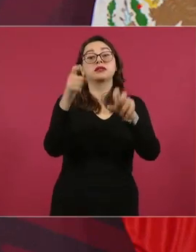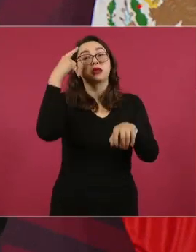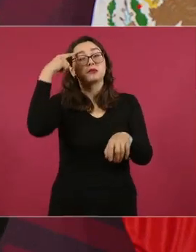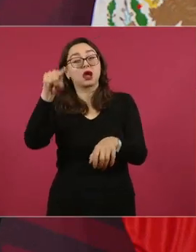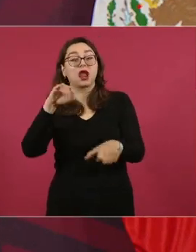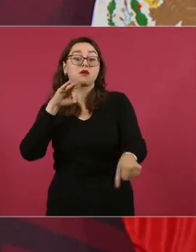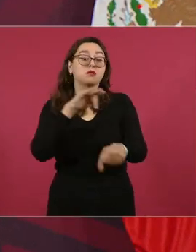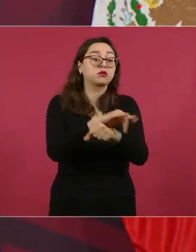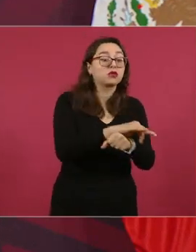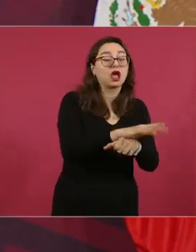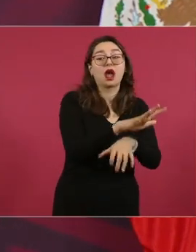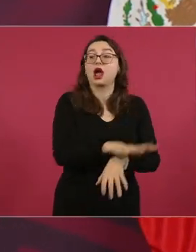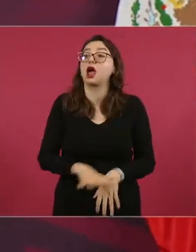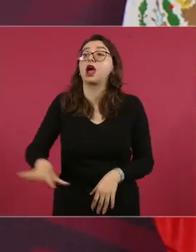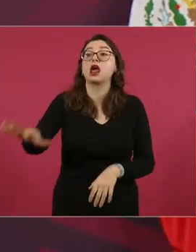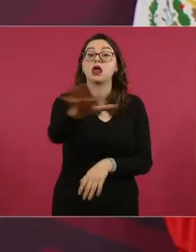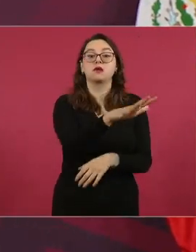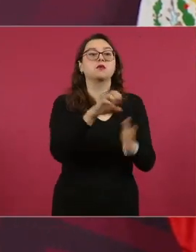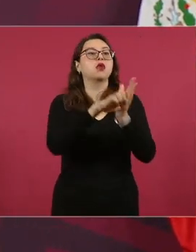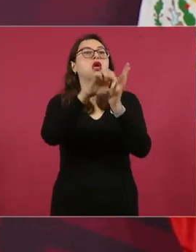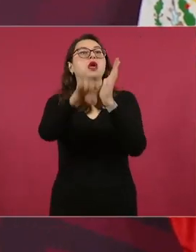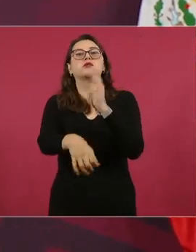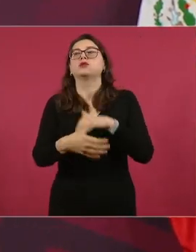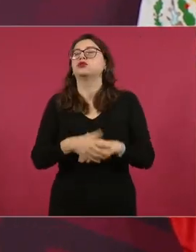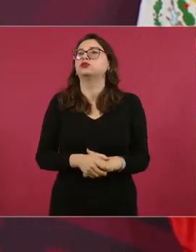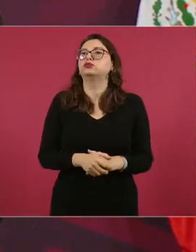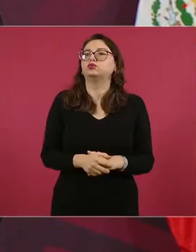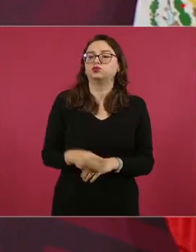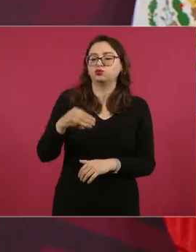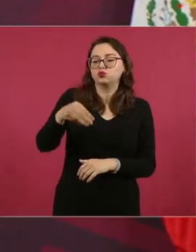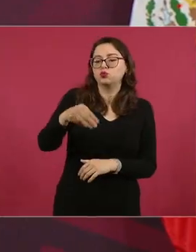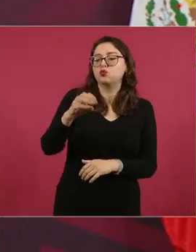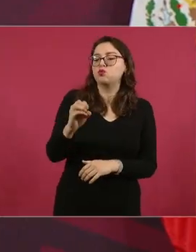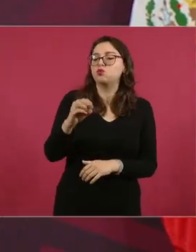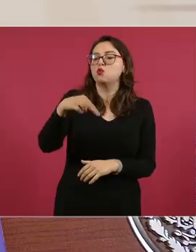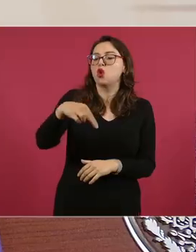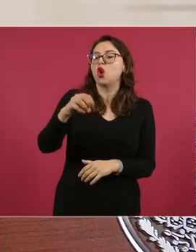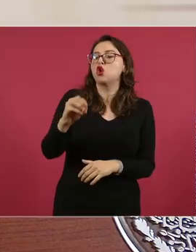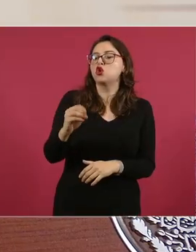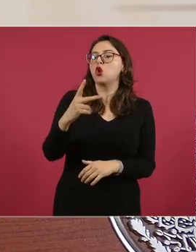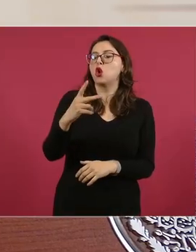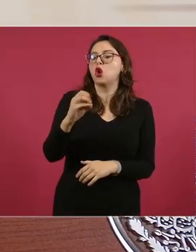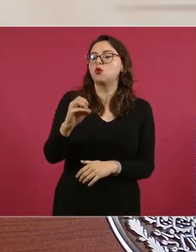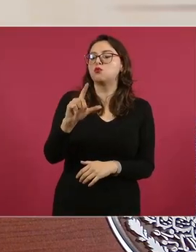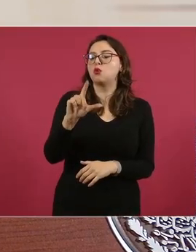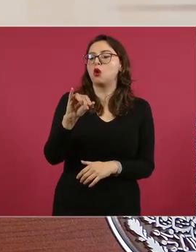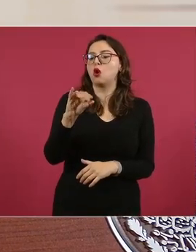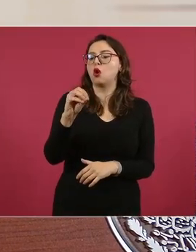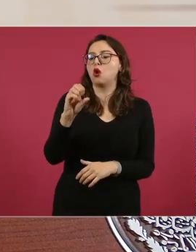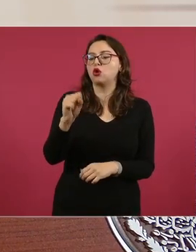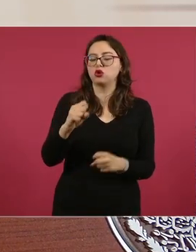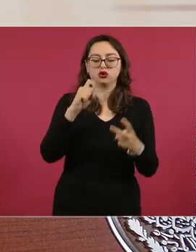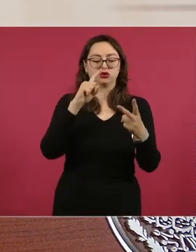para que no hubiesen lo que llaman agentes